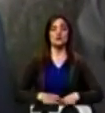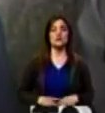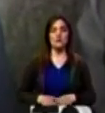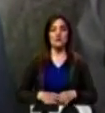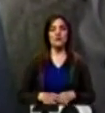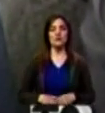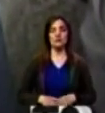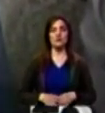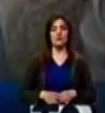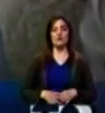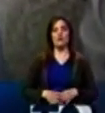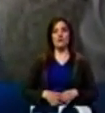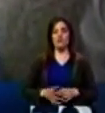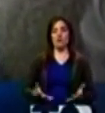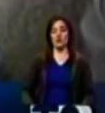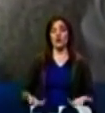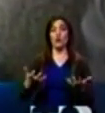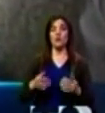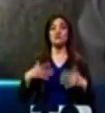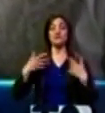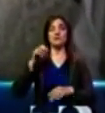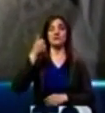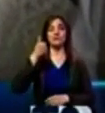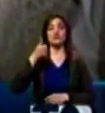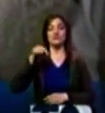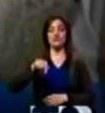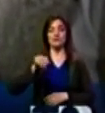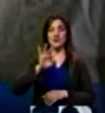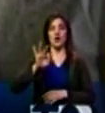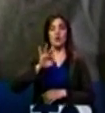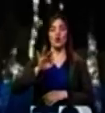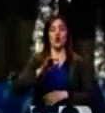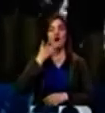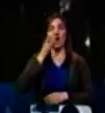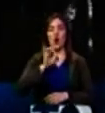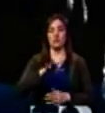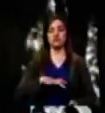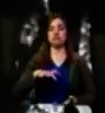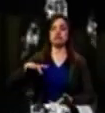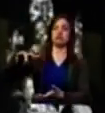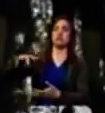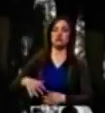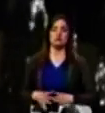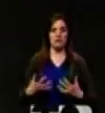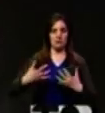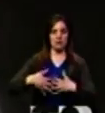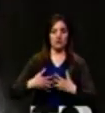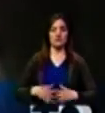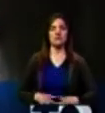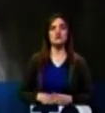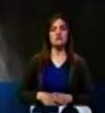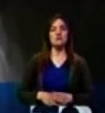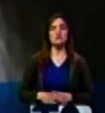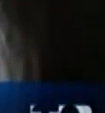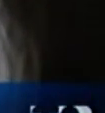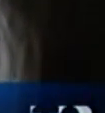tonelada ya de mineral va a tener 10 gramos de oro que vamos a mandar a la planta. Con cámaras de Alejandro